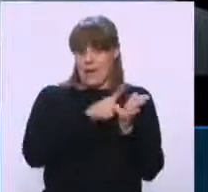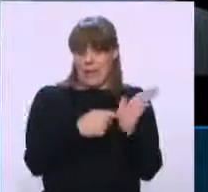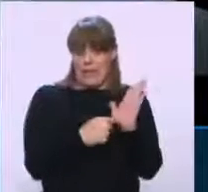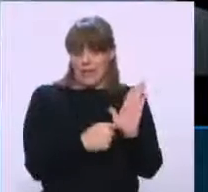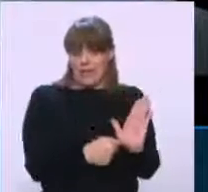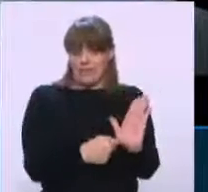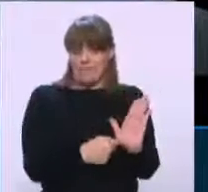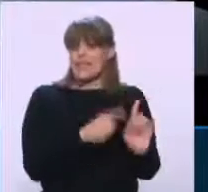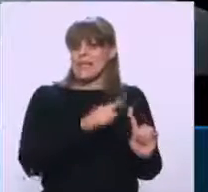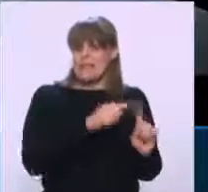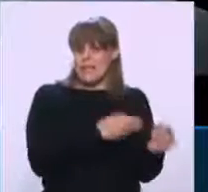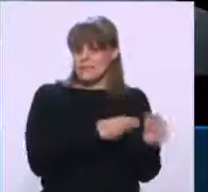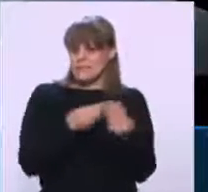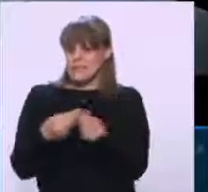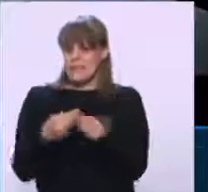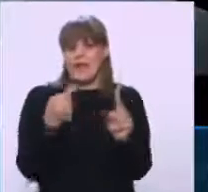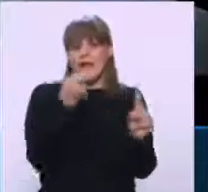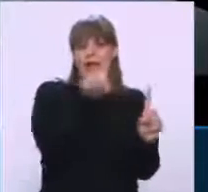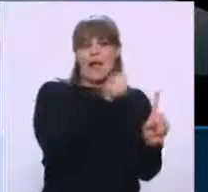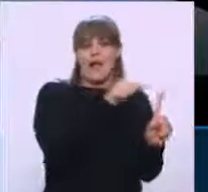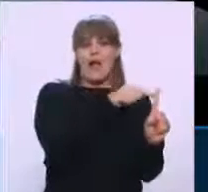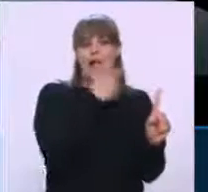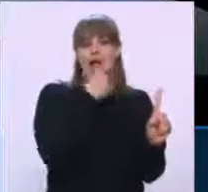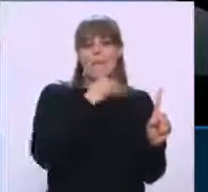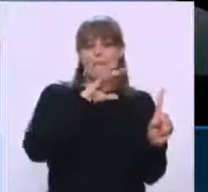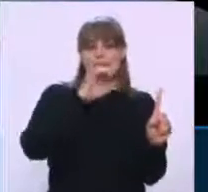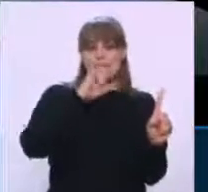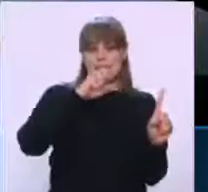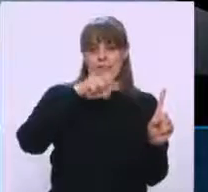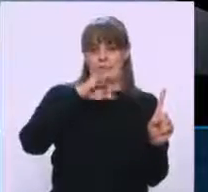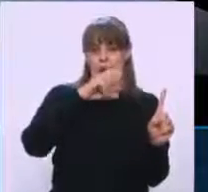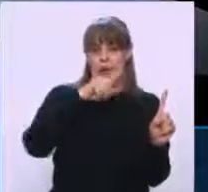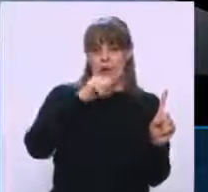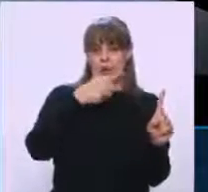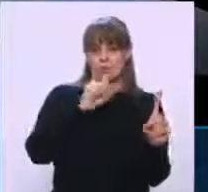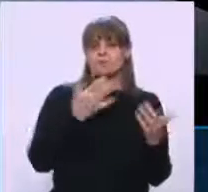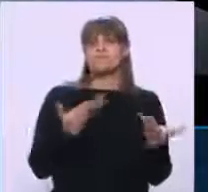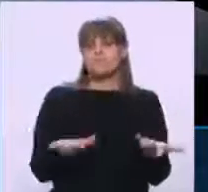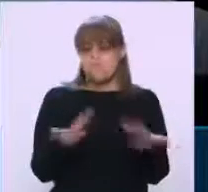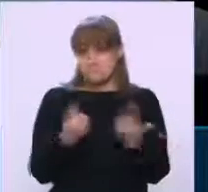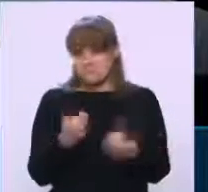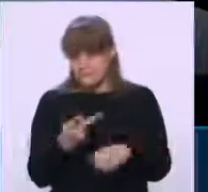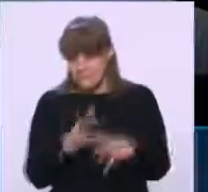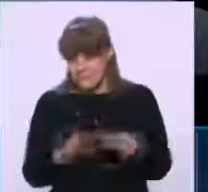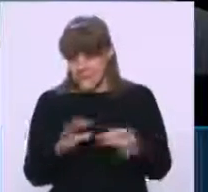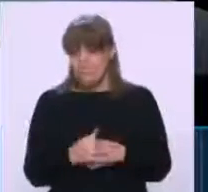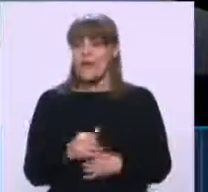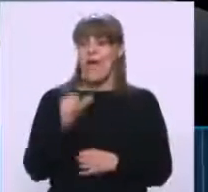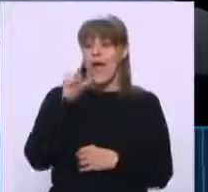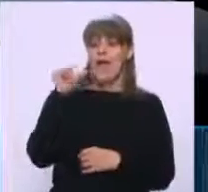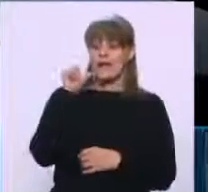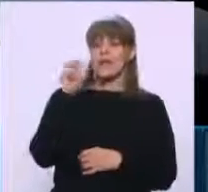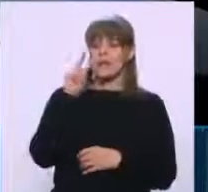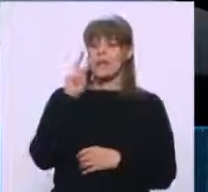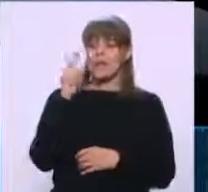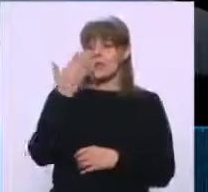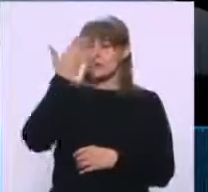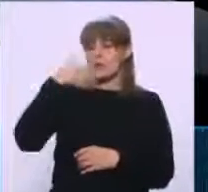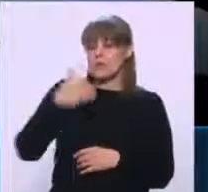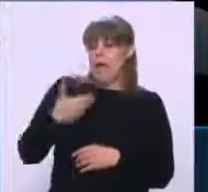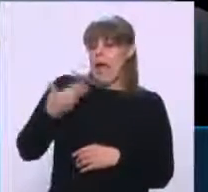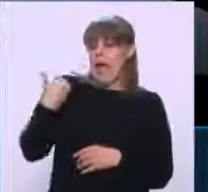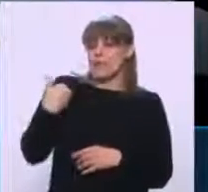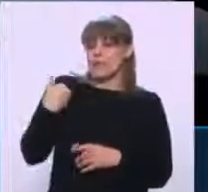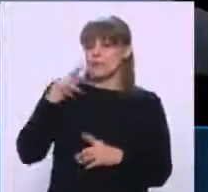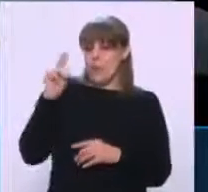por el general Cienfuegos. Cuéntanos. Fíjate que el día de ayer yo ya tenía esta información de que el Universal iba a publicar una